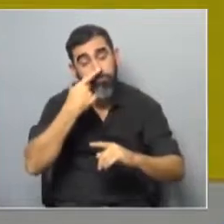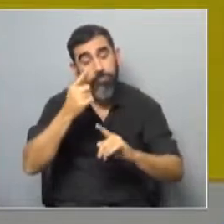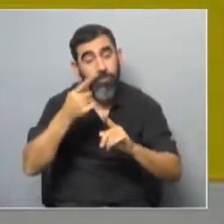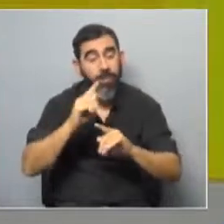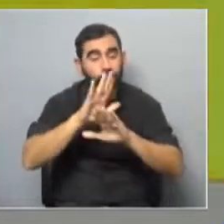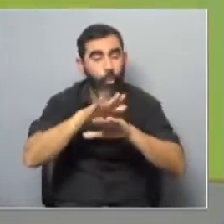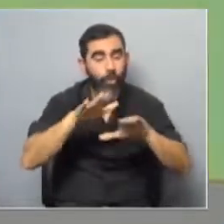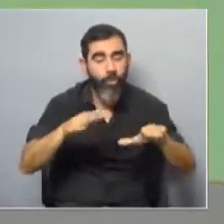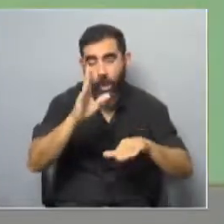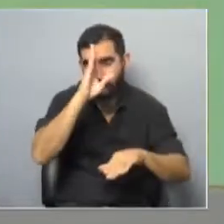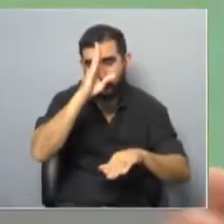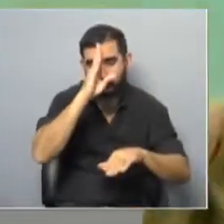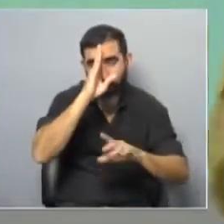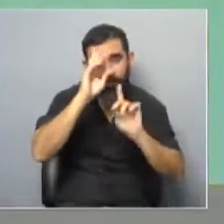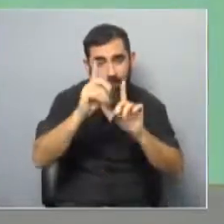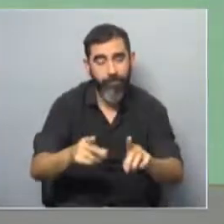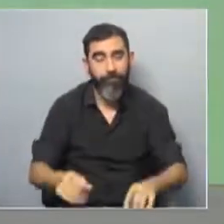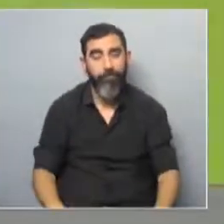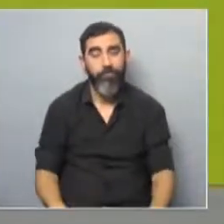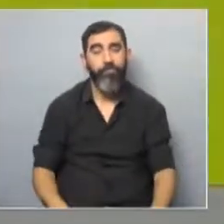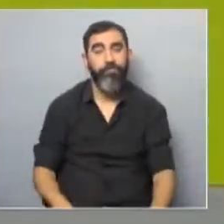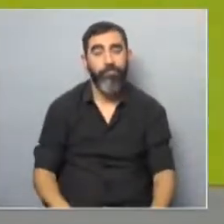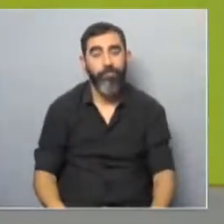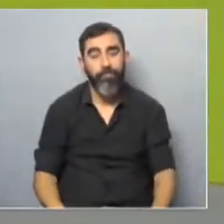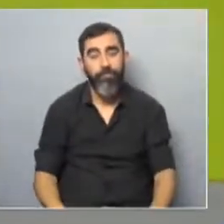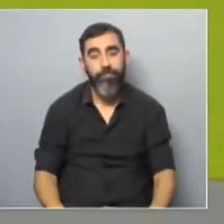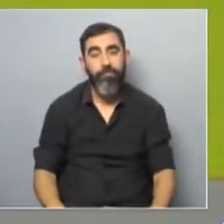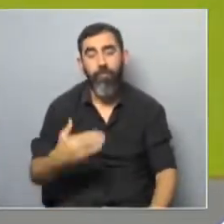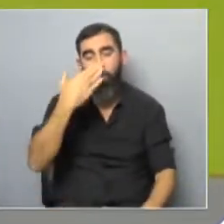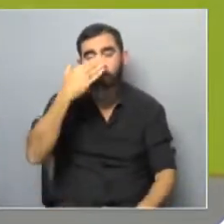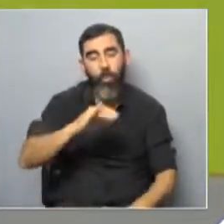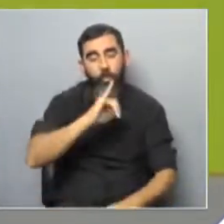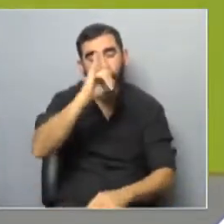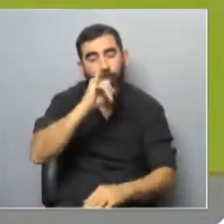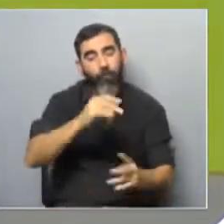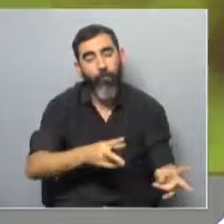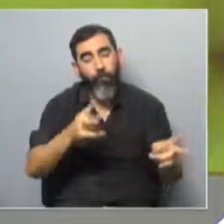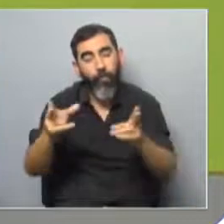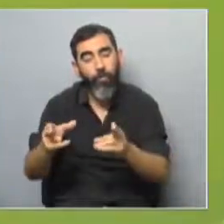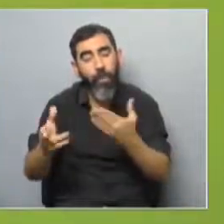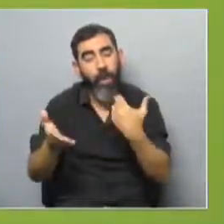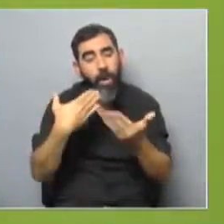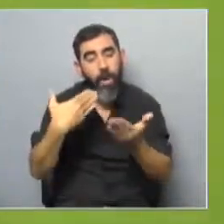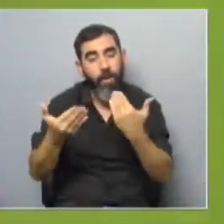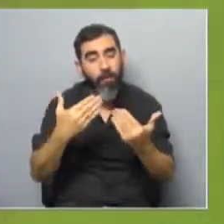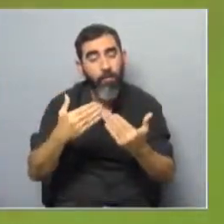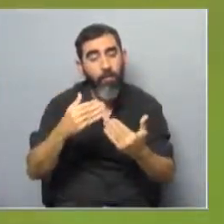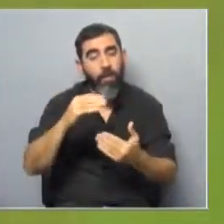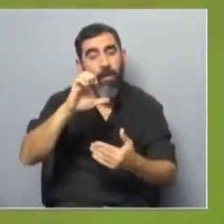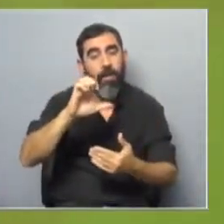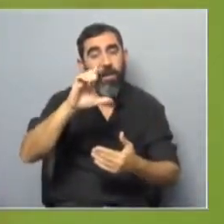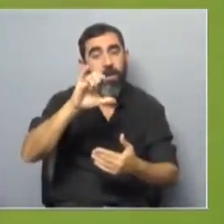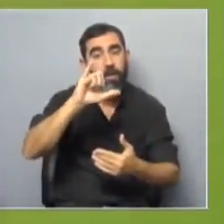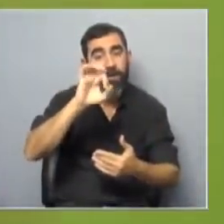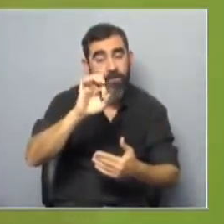los más chiquitos aprendan. Mostralo. Y en la última parte del informe vamos a hablar con Elis Montagne,